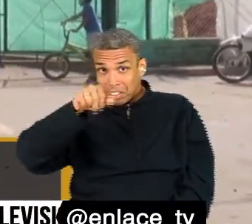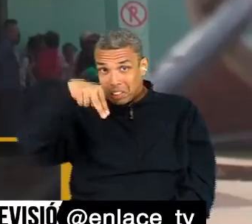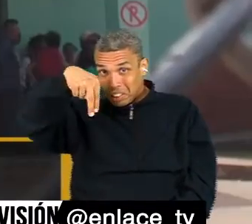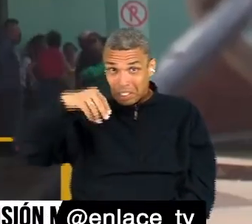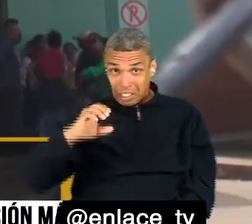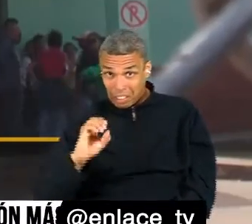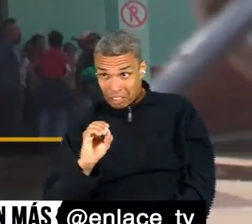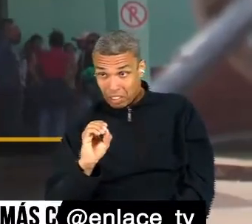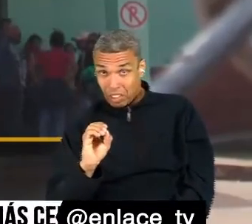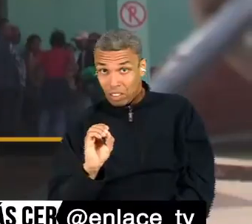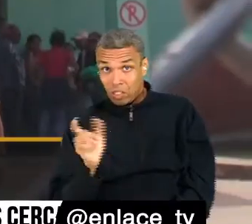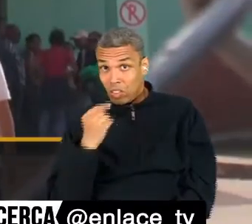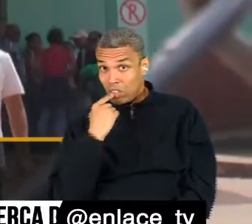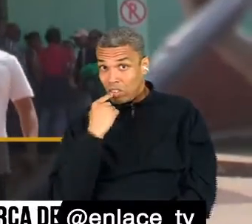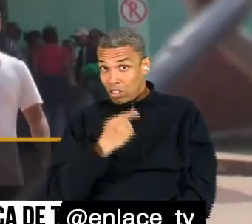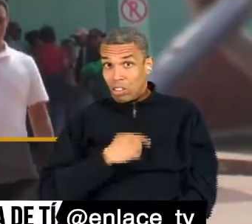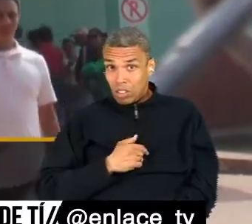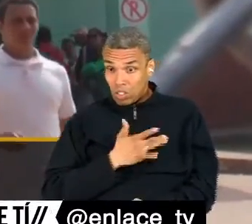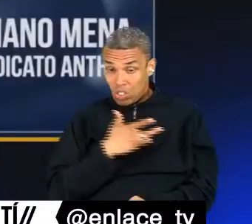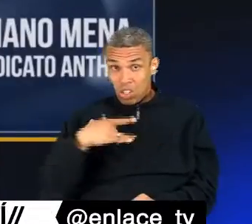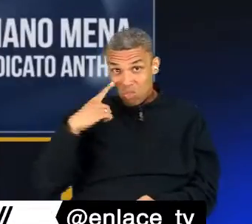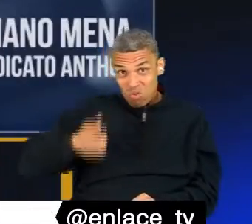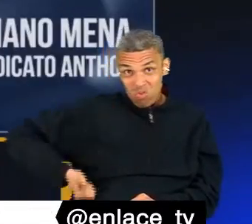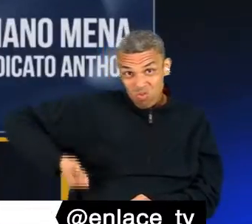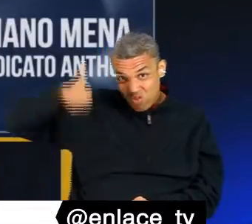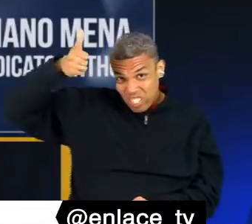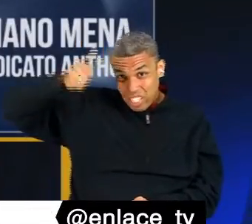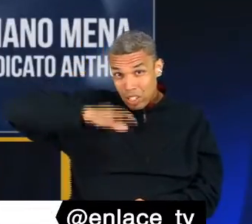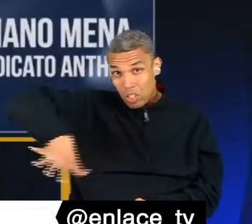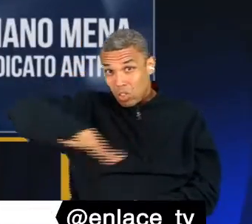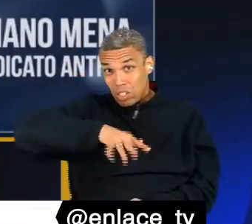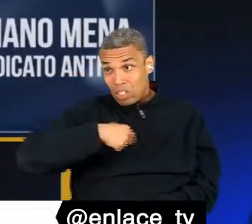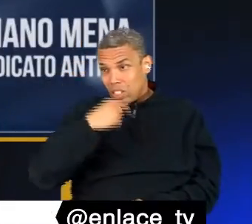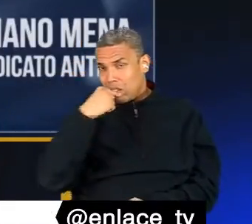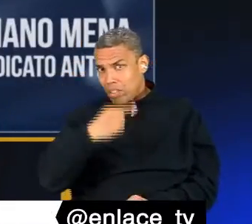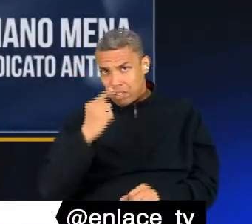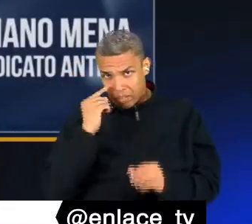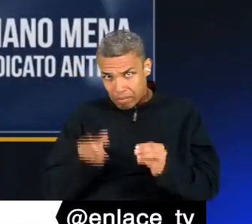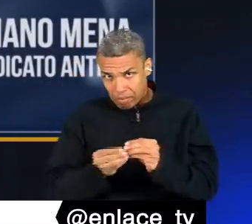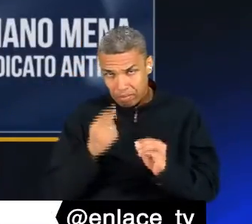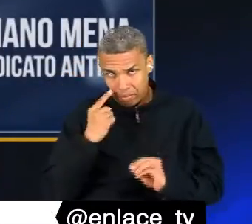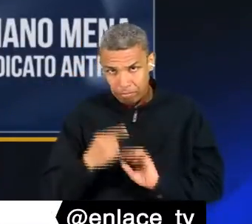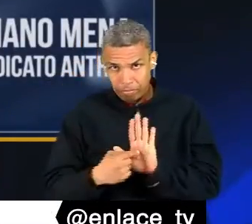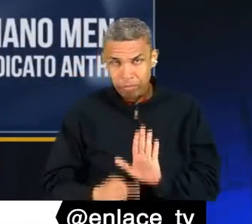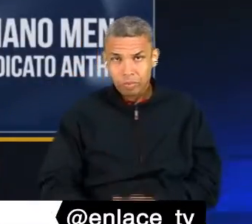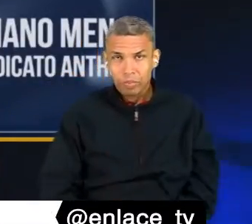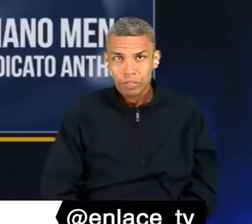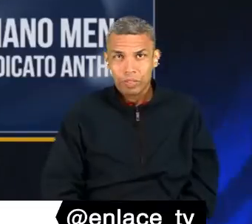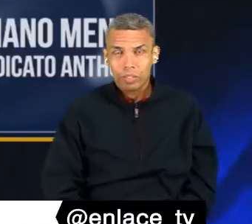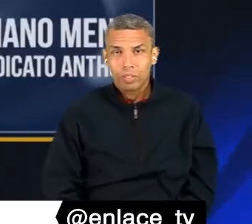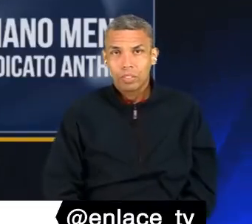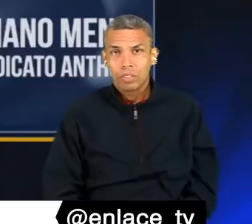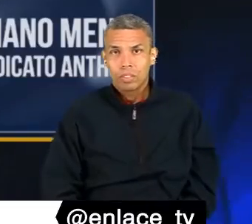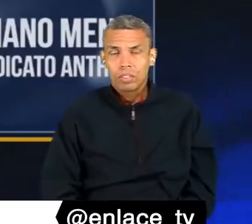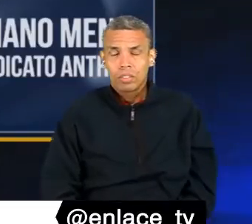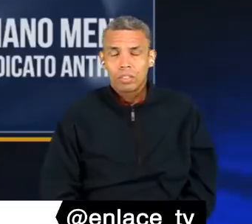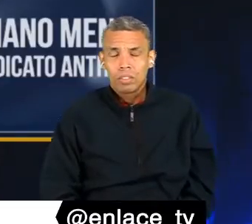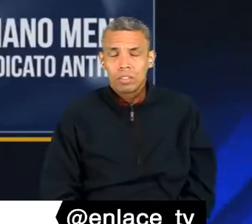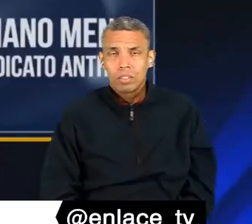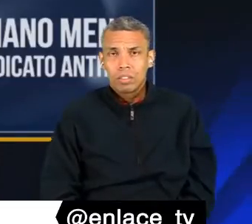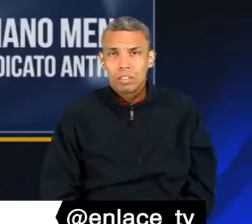económicos que les corresponde para prestar el servicio. De todas maneras, en la medida de que un trabajador es remunerado, también la atención